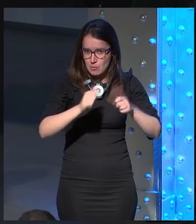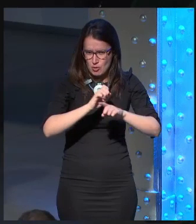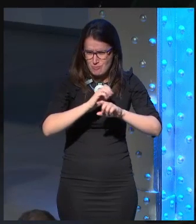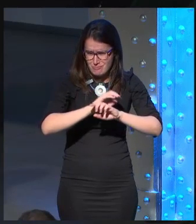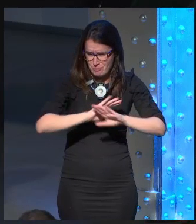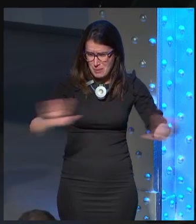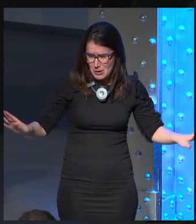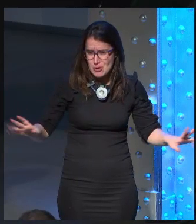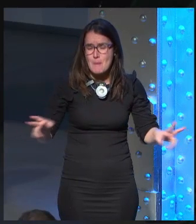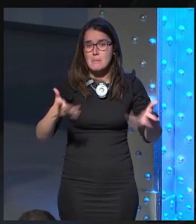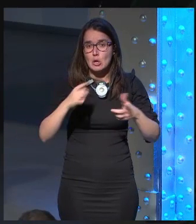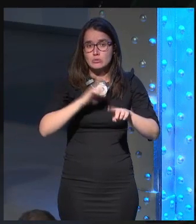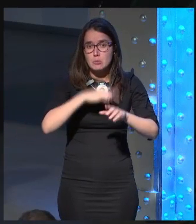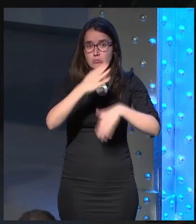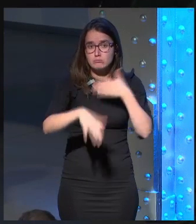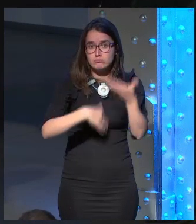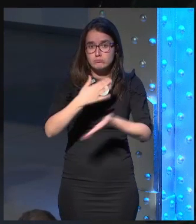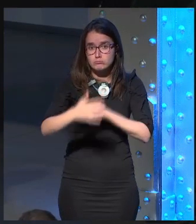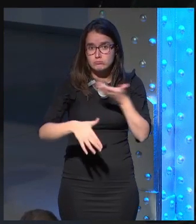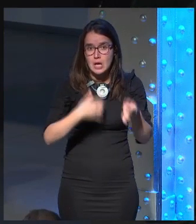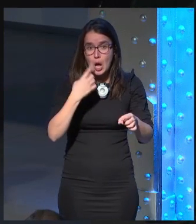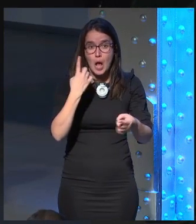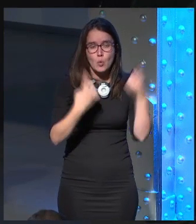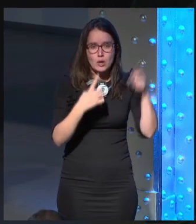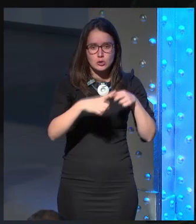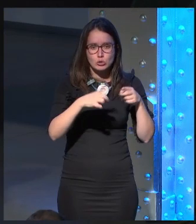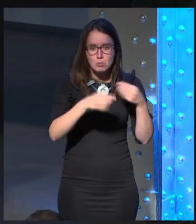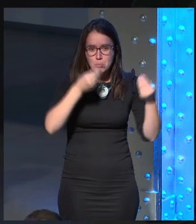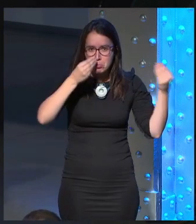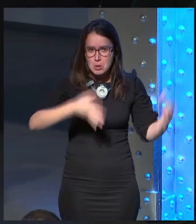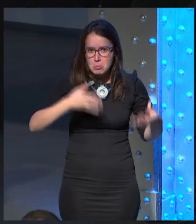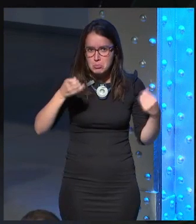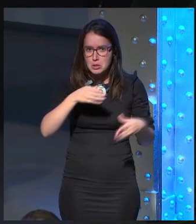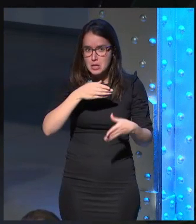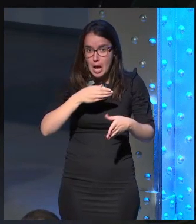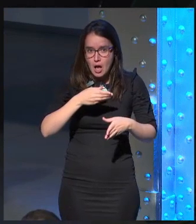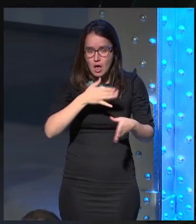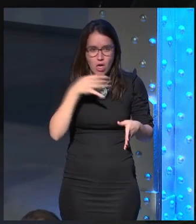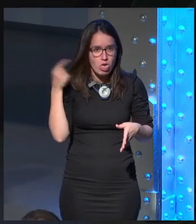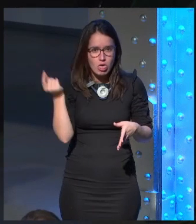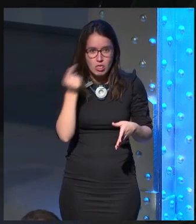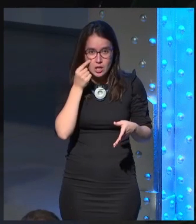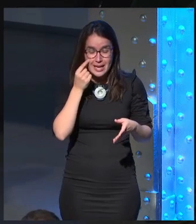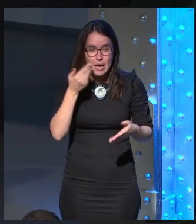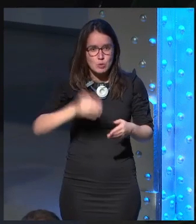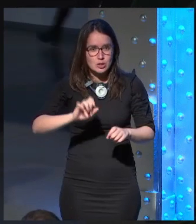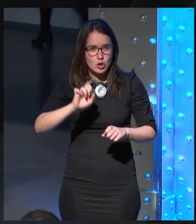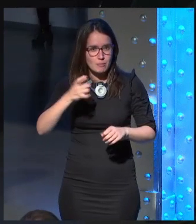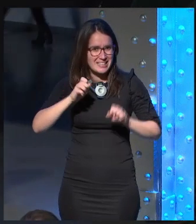tiempo se me empezaron a dar muy bien algunas cosas. Y lo importante es no